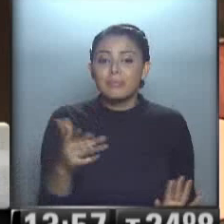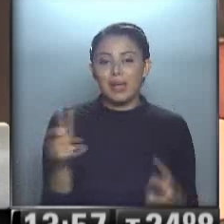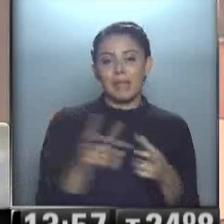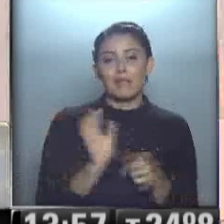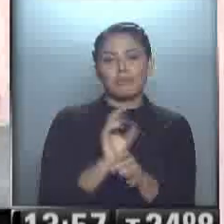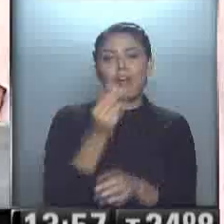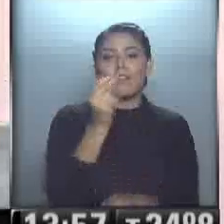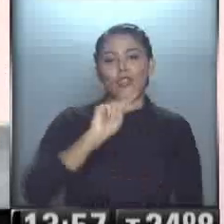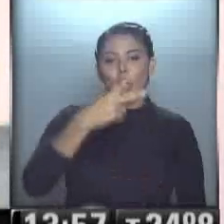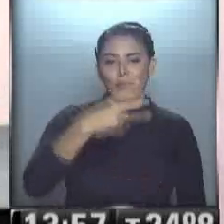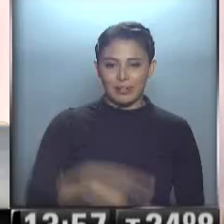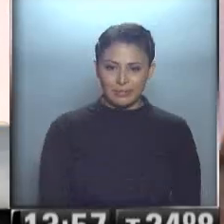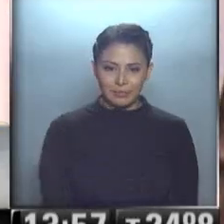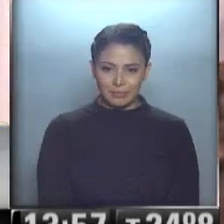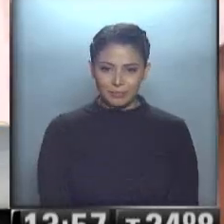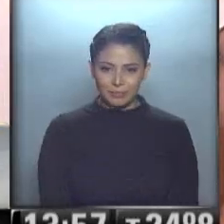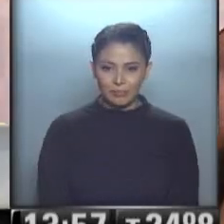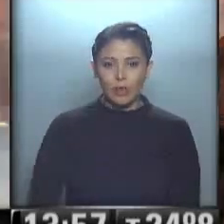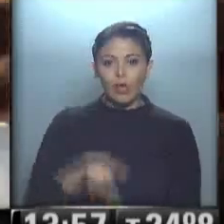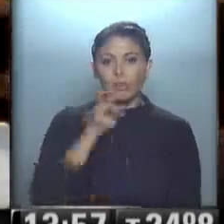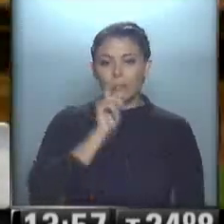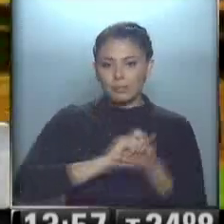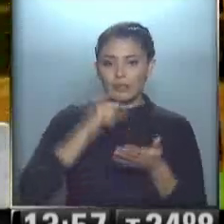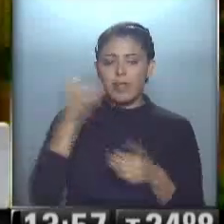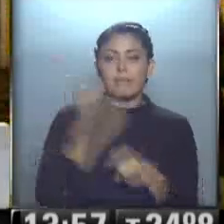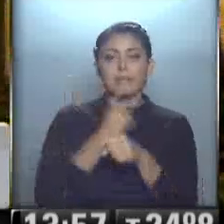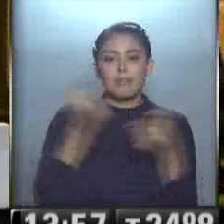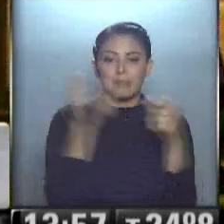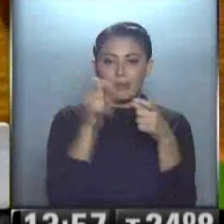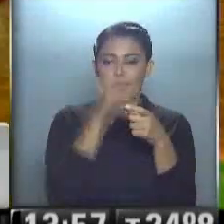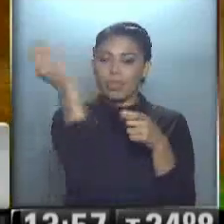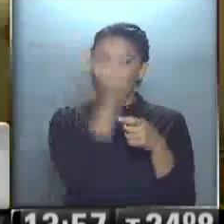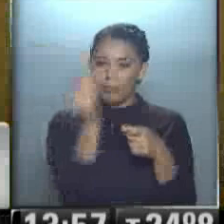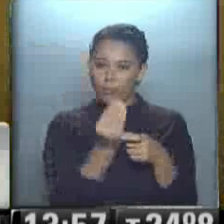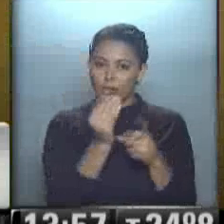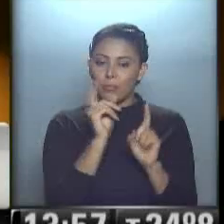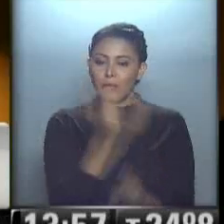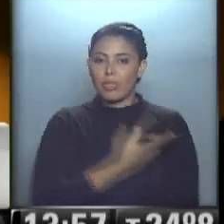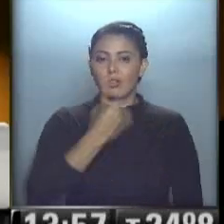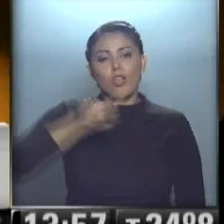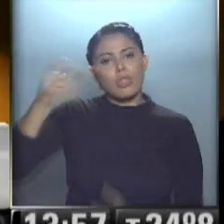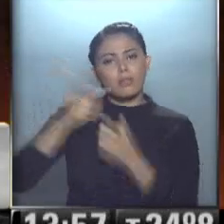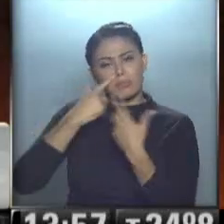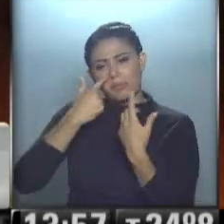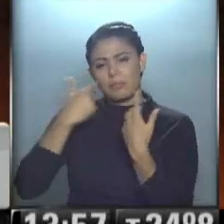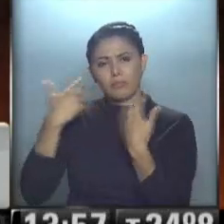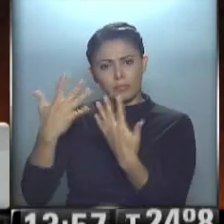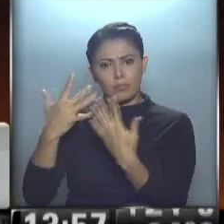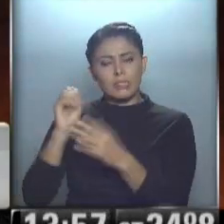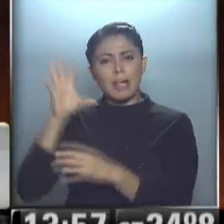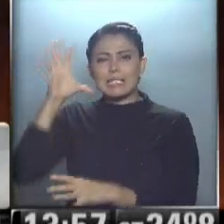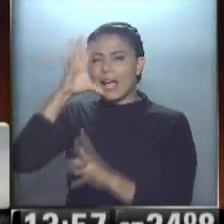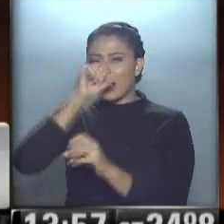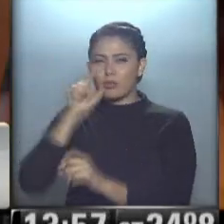vale doble entonces. Este primer film de animación del director de El secreto de sus ojos fue inspirado en el cuento